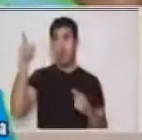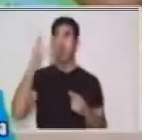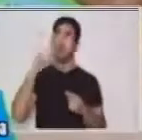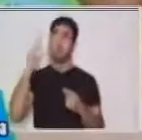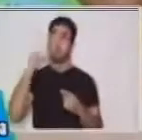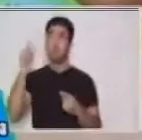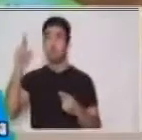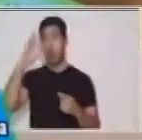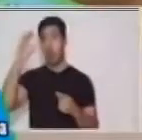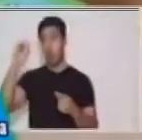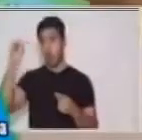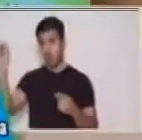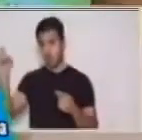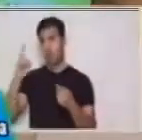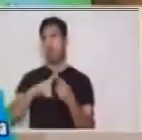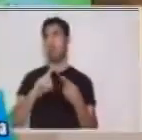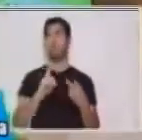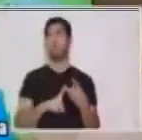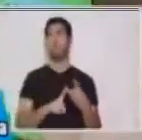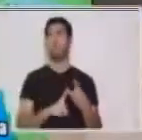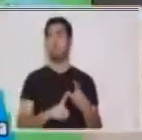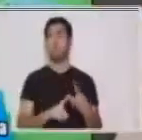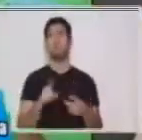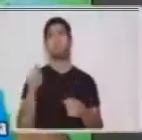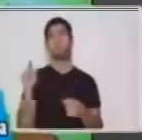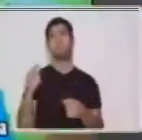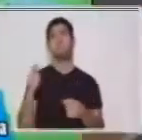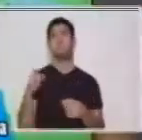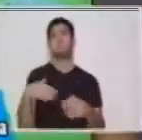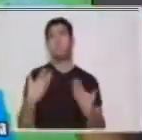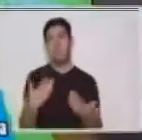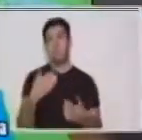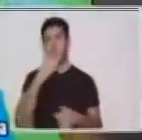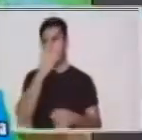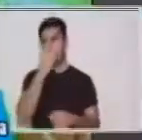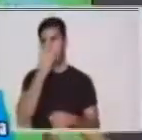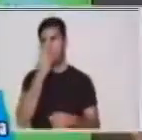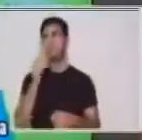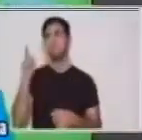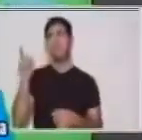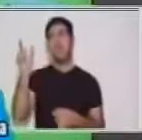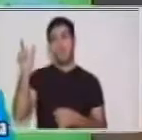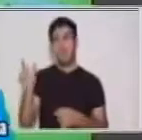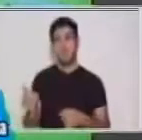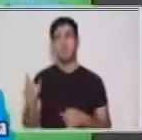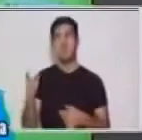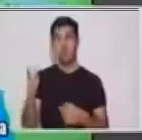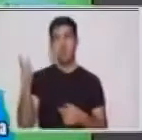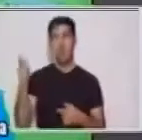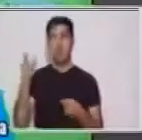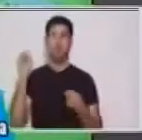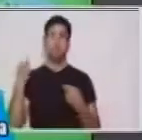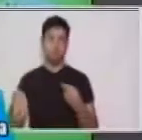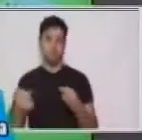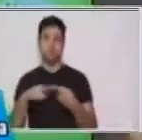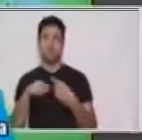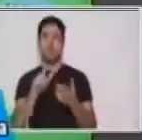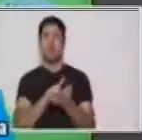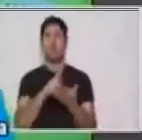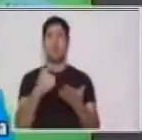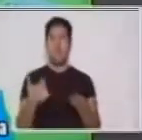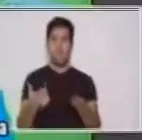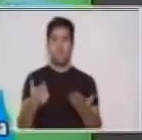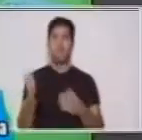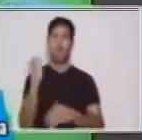de los expertos. ¿Quiénes son estos? Bueno, son aquellas personas, libros de texto o cualquier